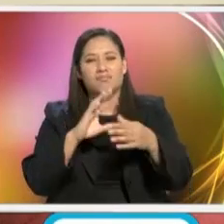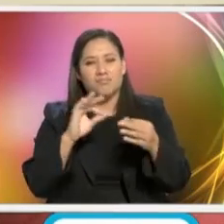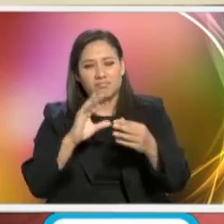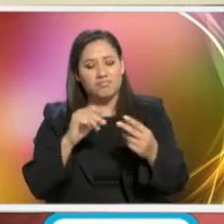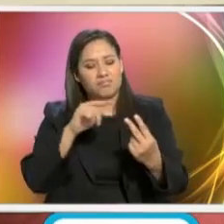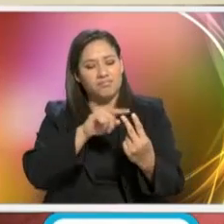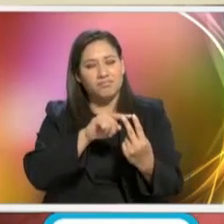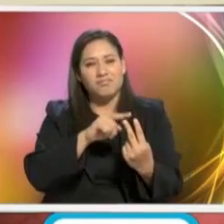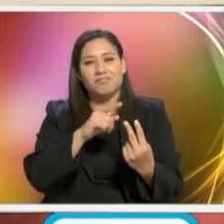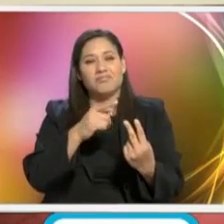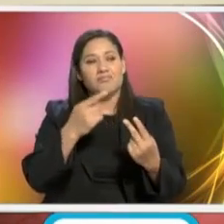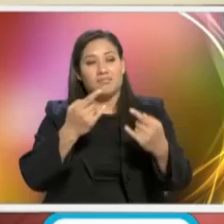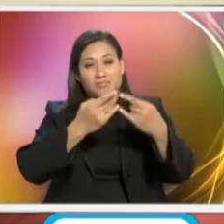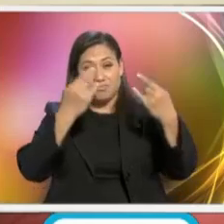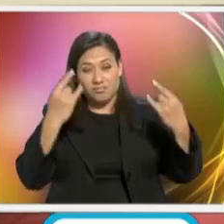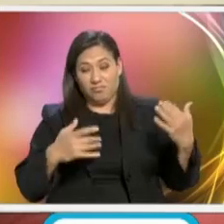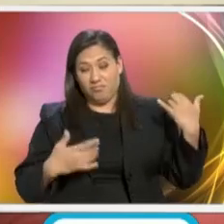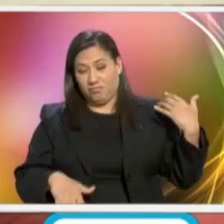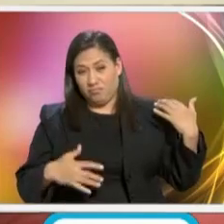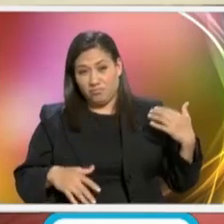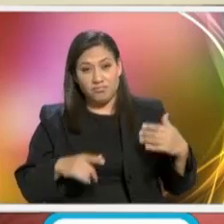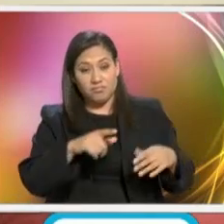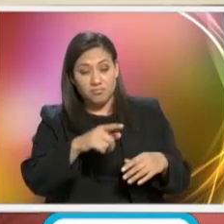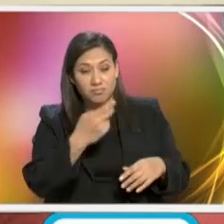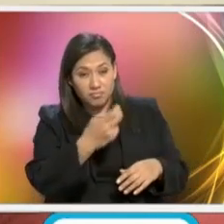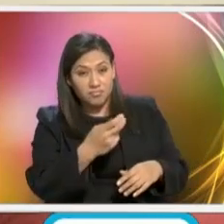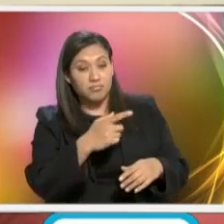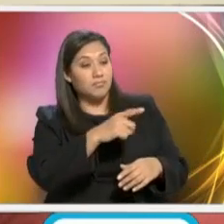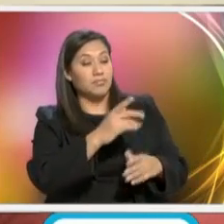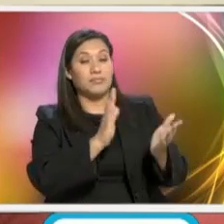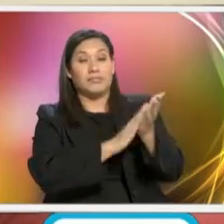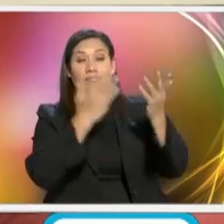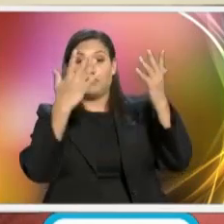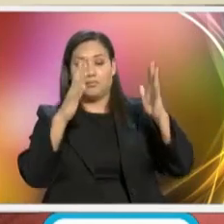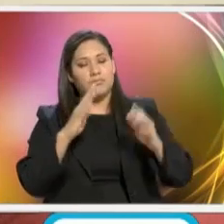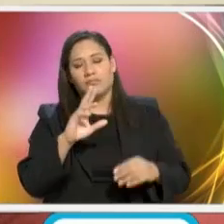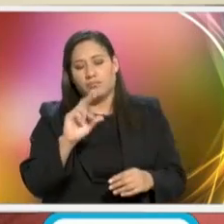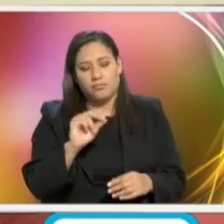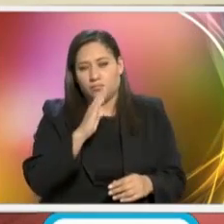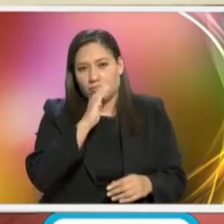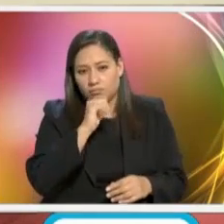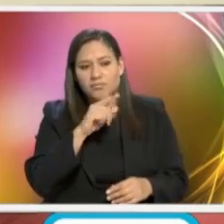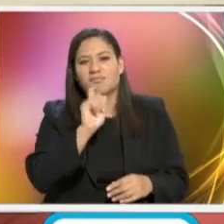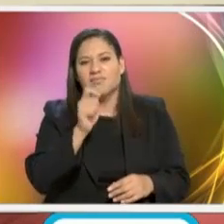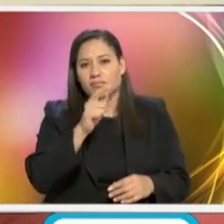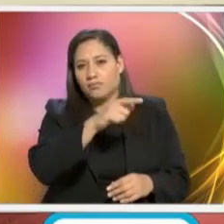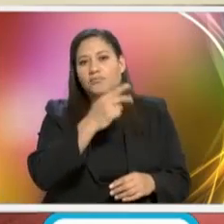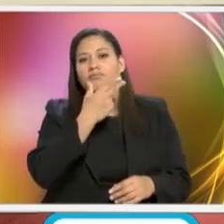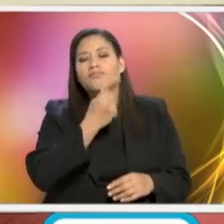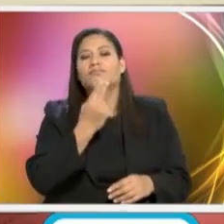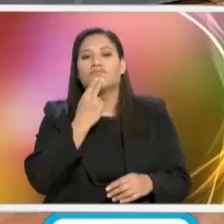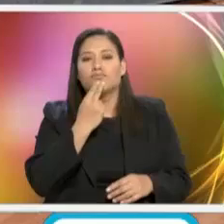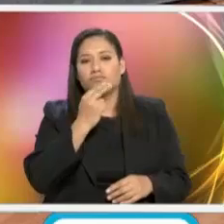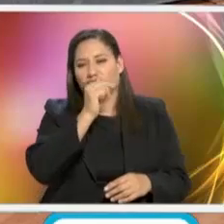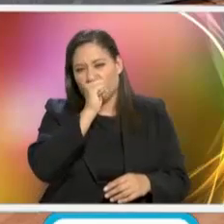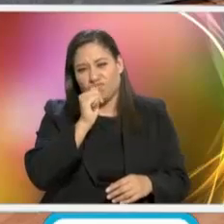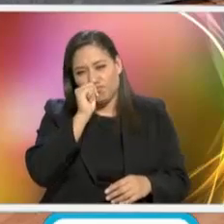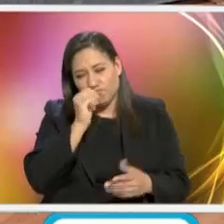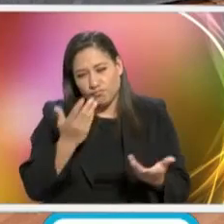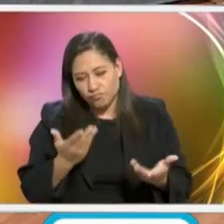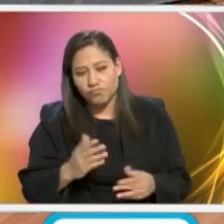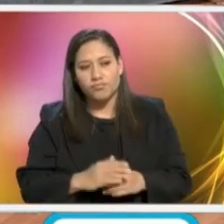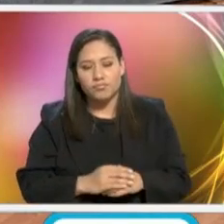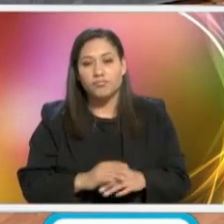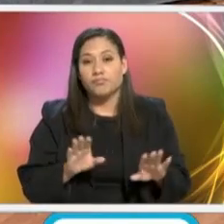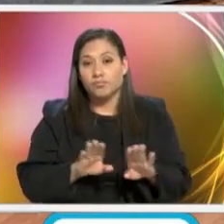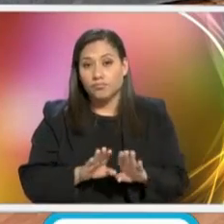rock and roll porque en ningún momento se debe glorificar este asunto del uso de drogas, pero pues sí, pues esta